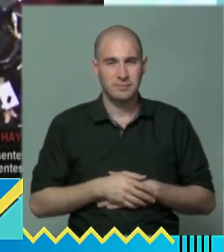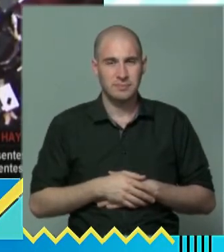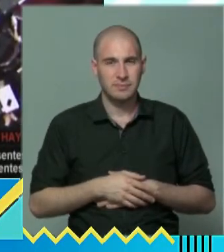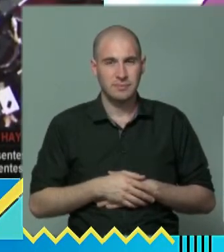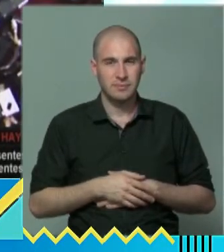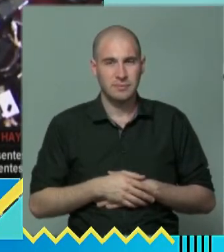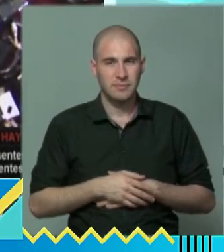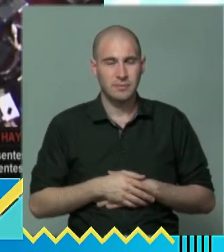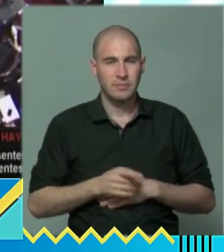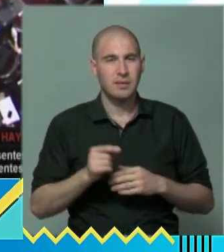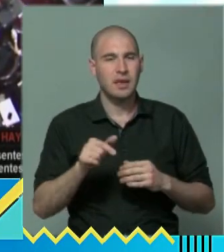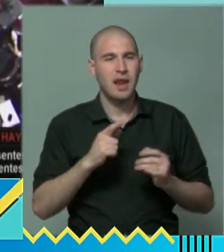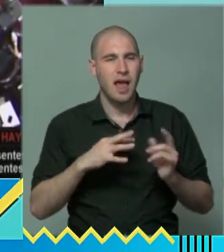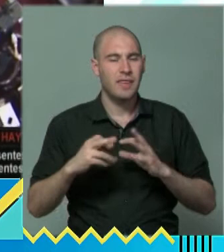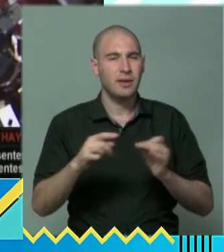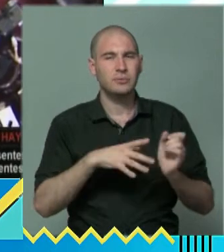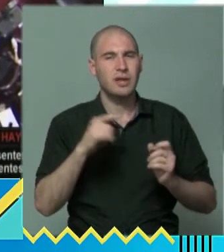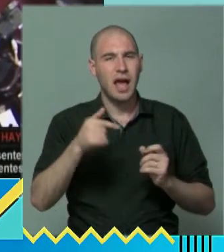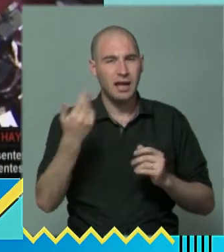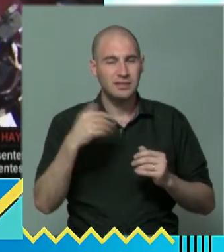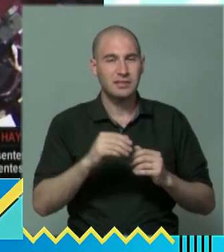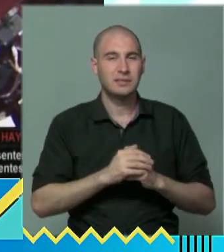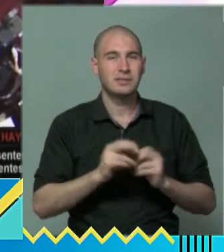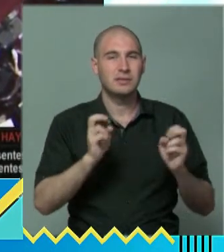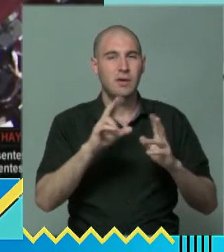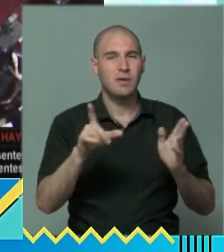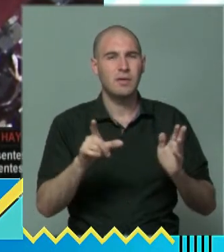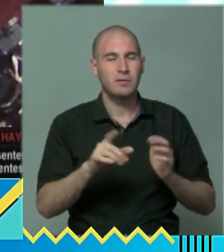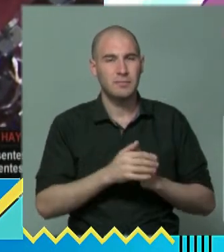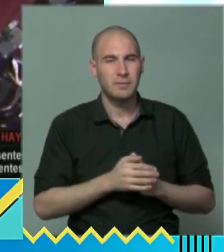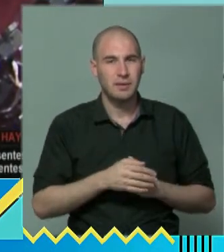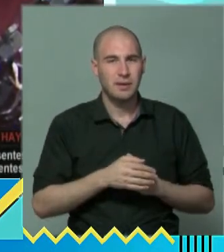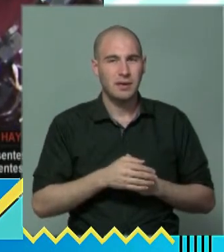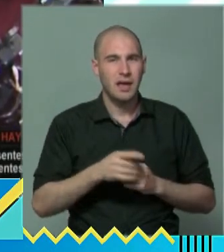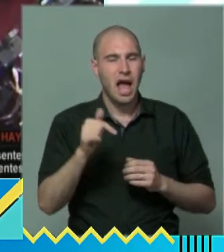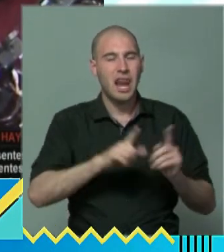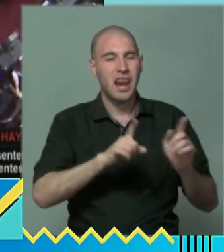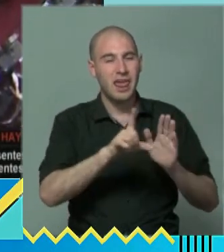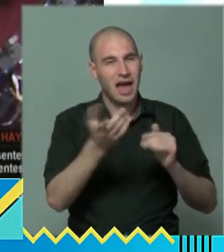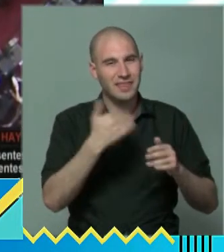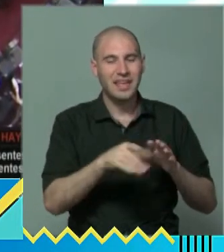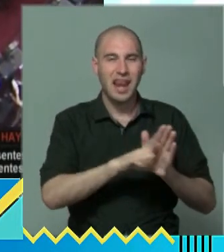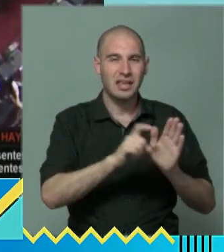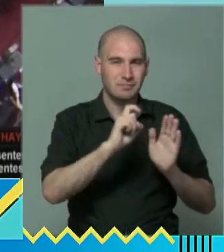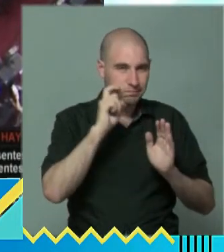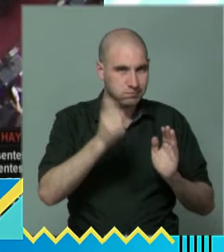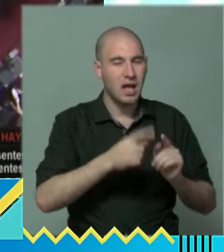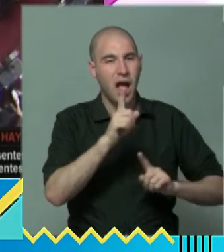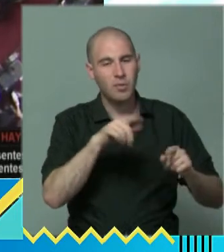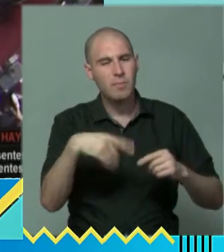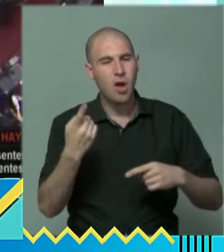Independientemente de la discusión que se estableció sobre la clase de delitos, etcétera, que en un primer momento eran unos delitos y finalmente fue sancionada por